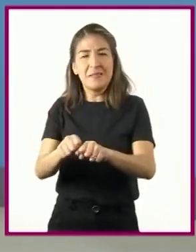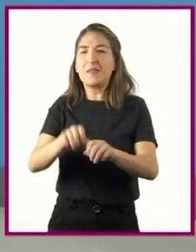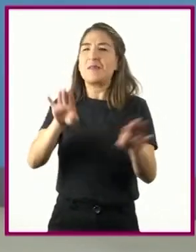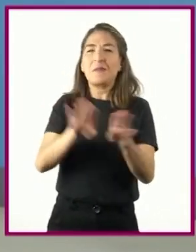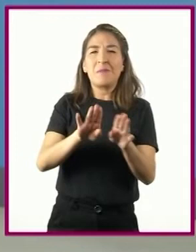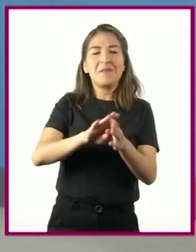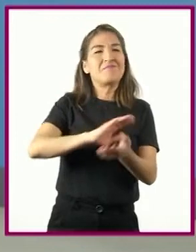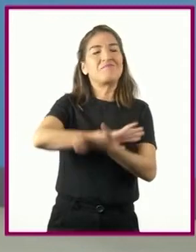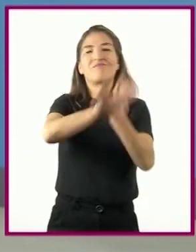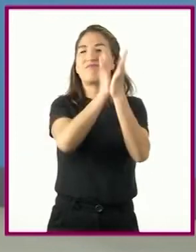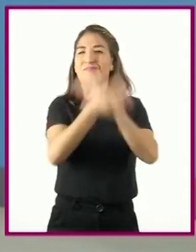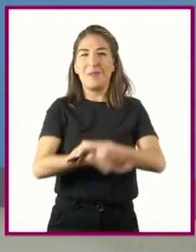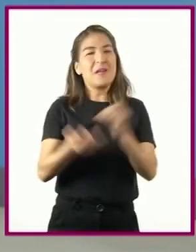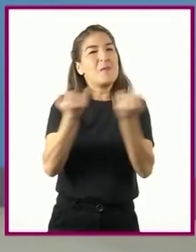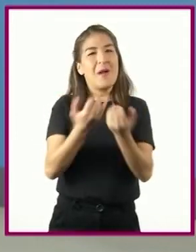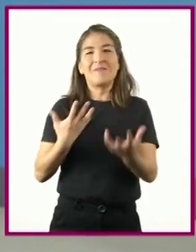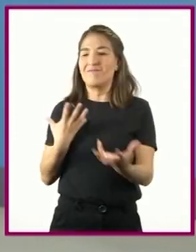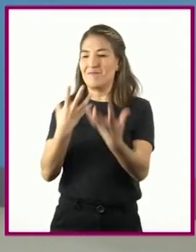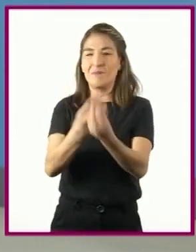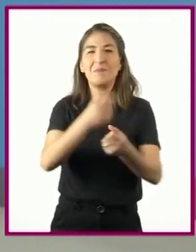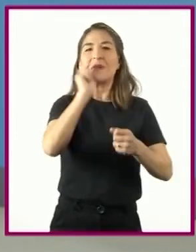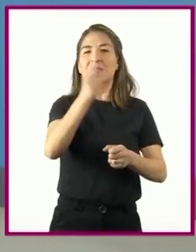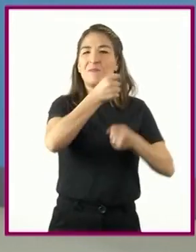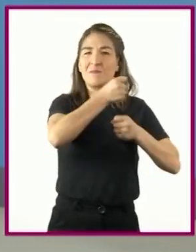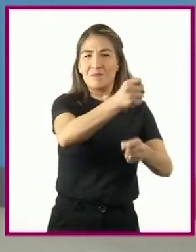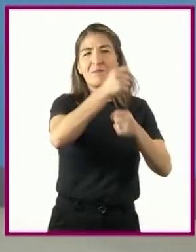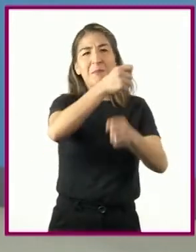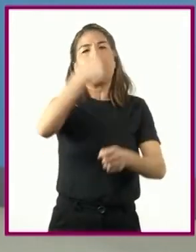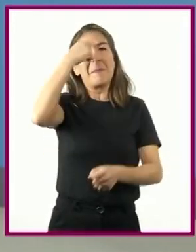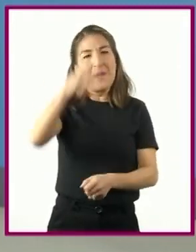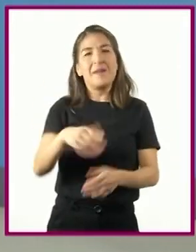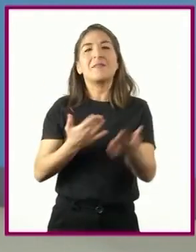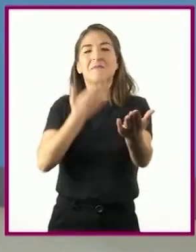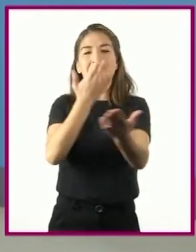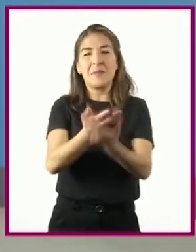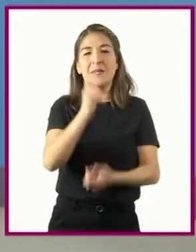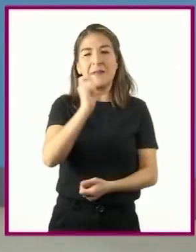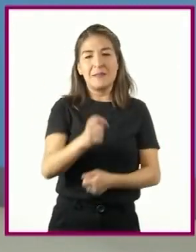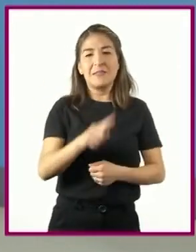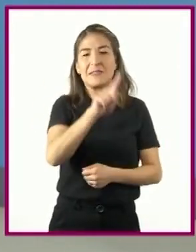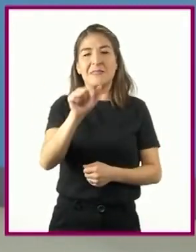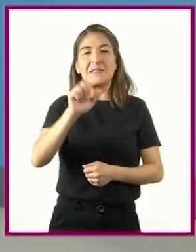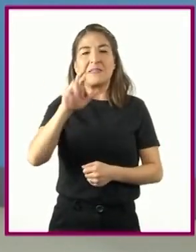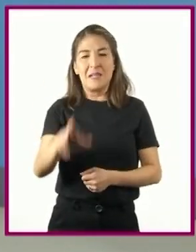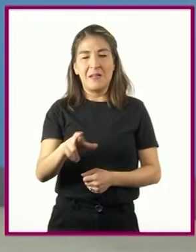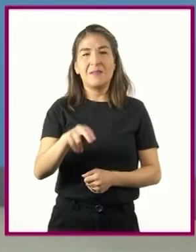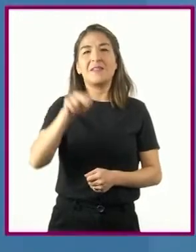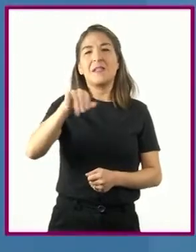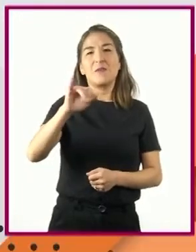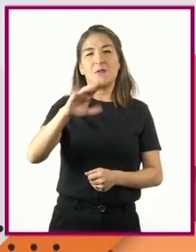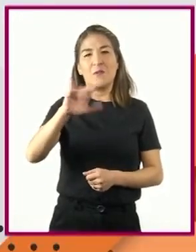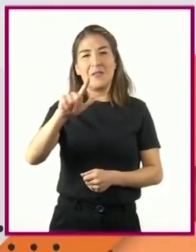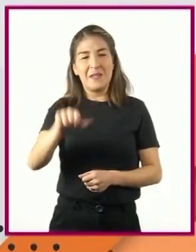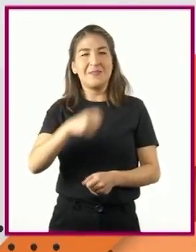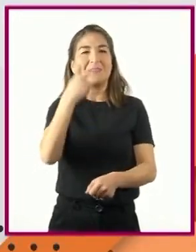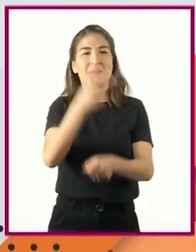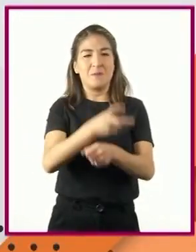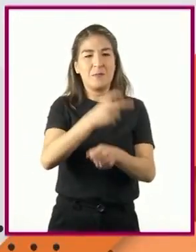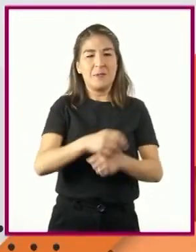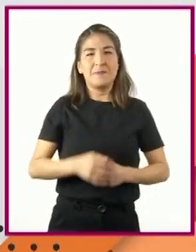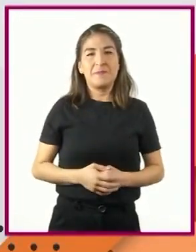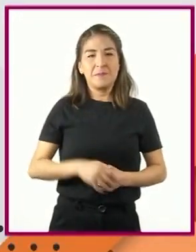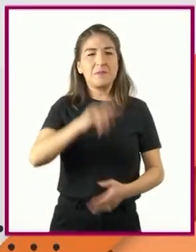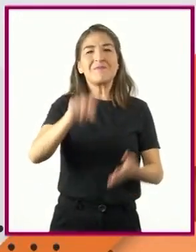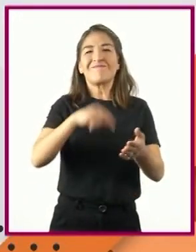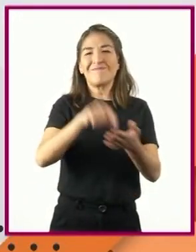protestas al igual que los campesinos, provocando la abdicación del zar Nicolás II. En la Duma